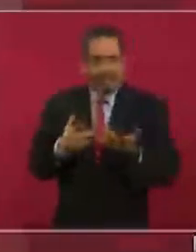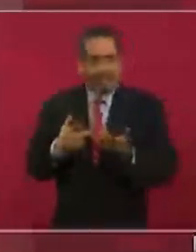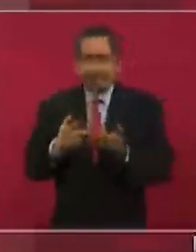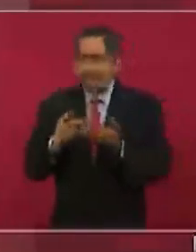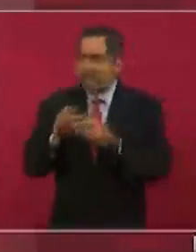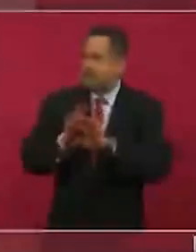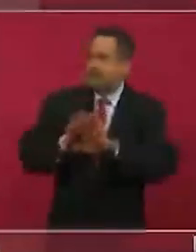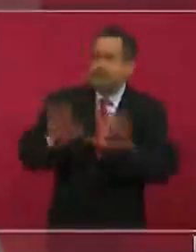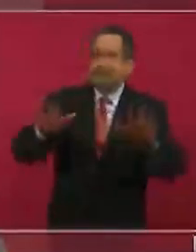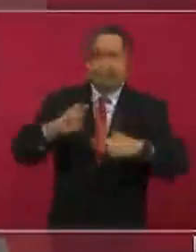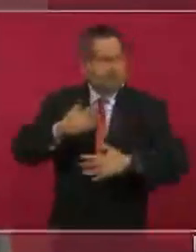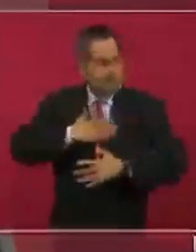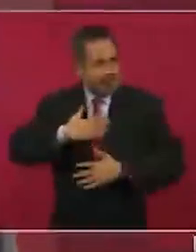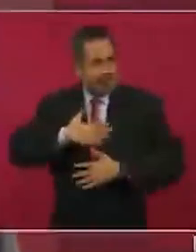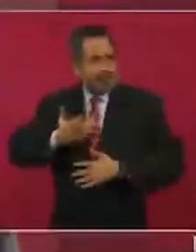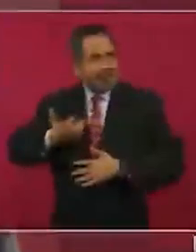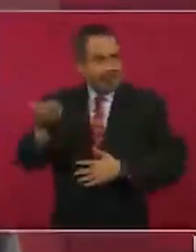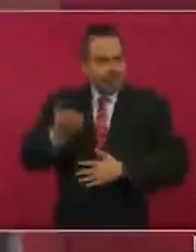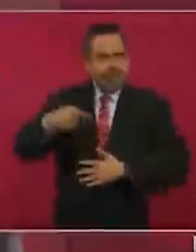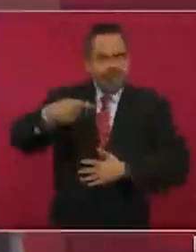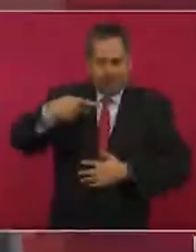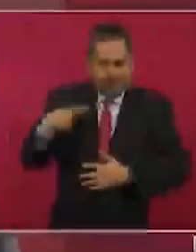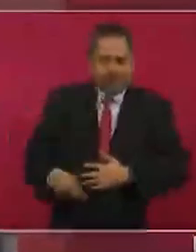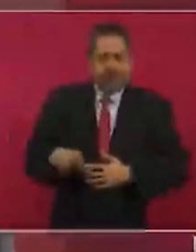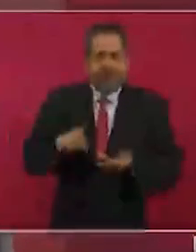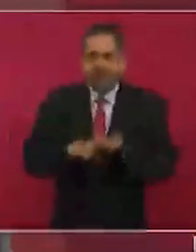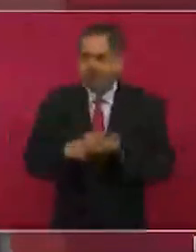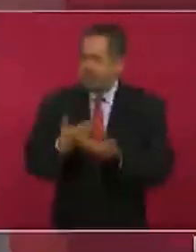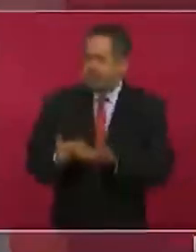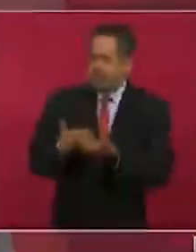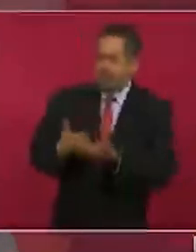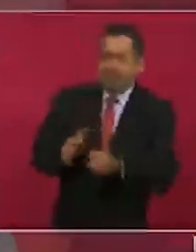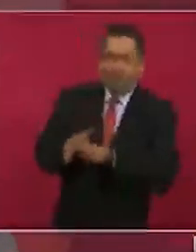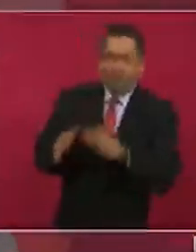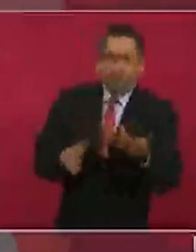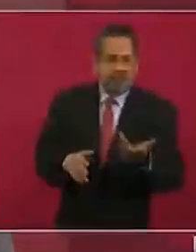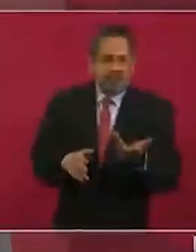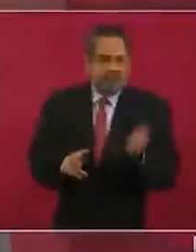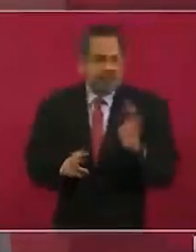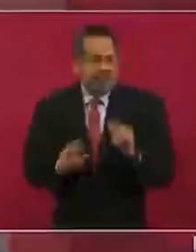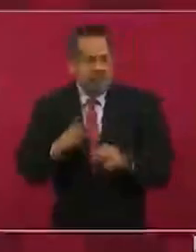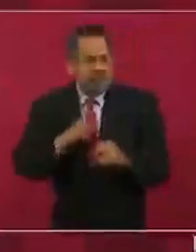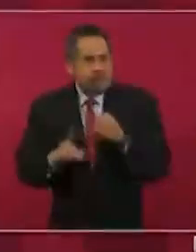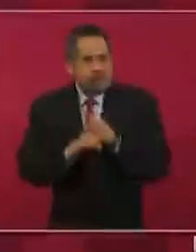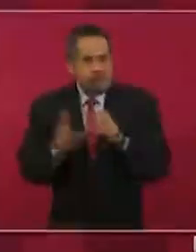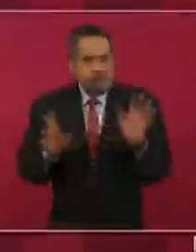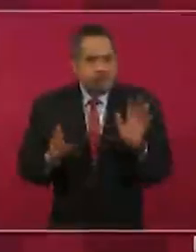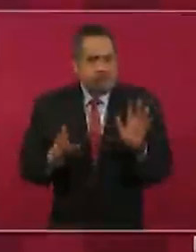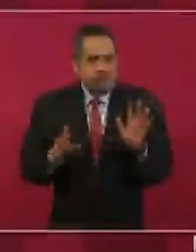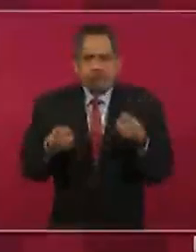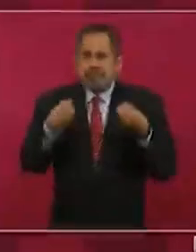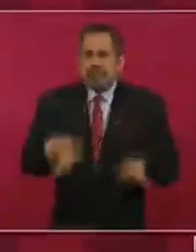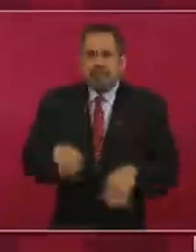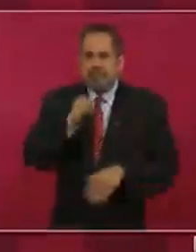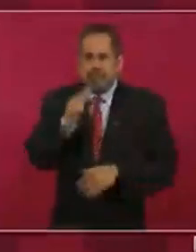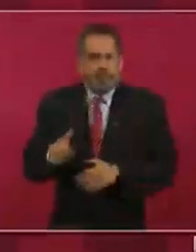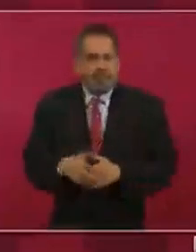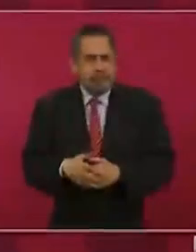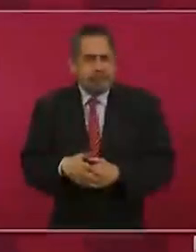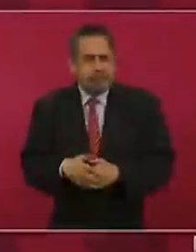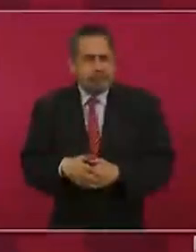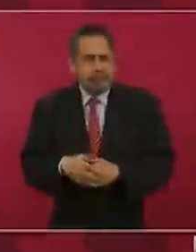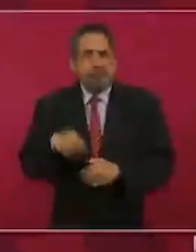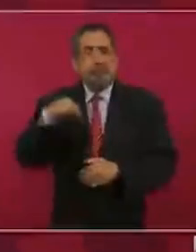independencia el tener nosotros los combustibles. Además, no perdemos y se